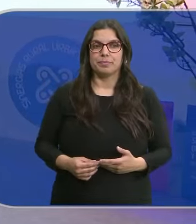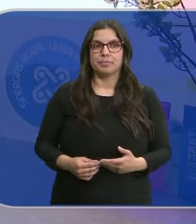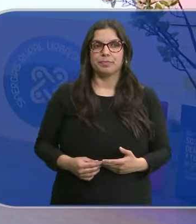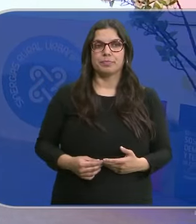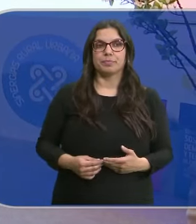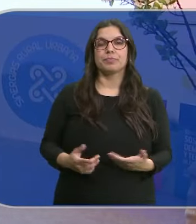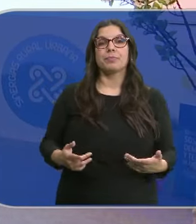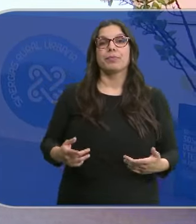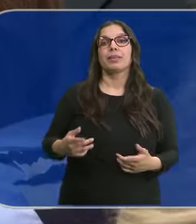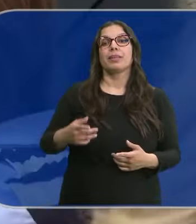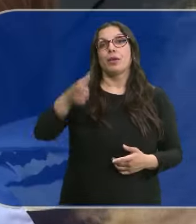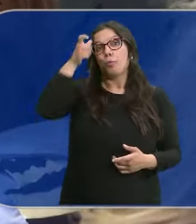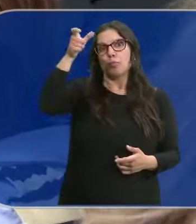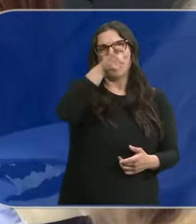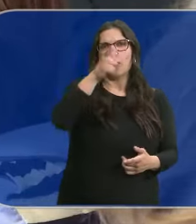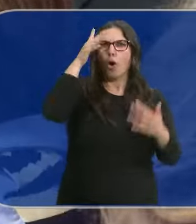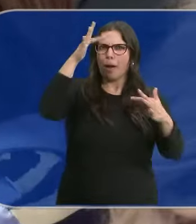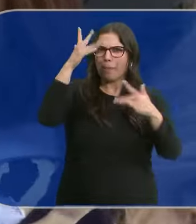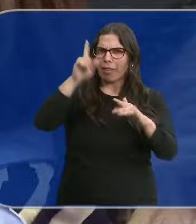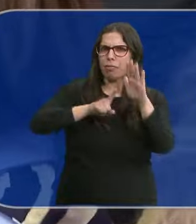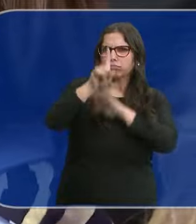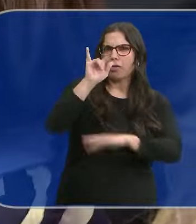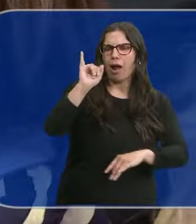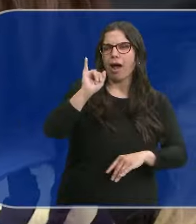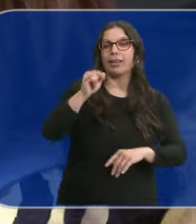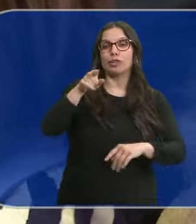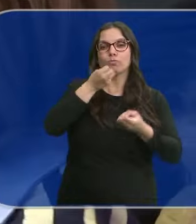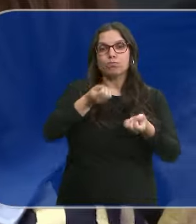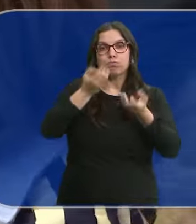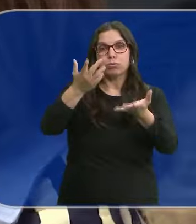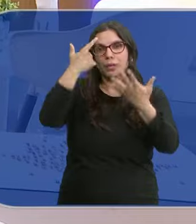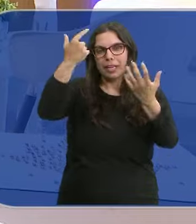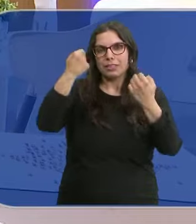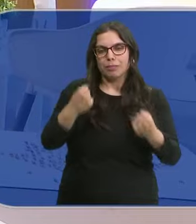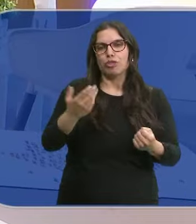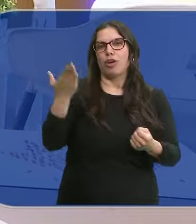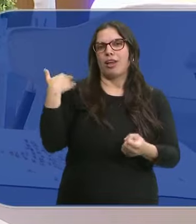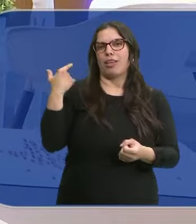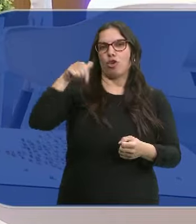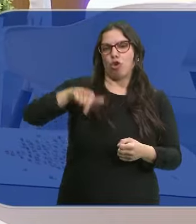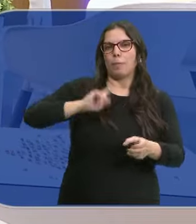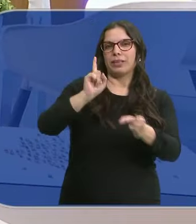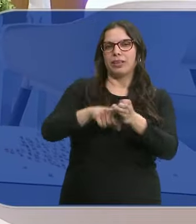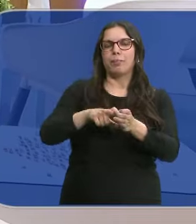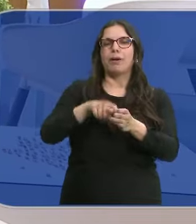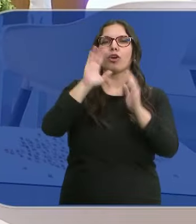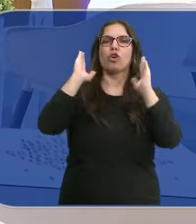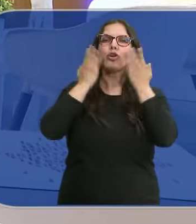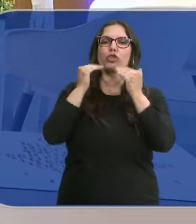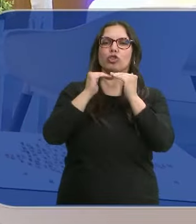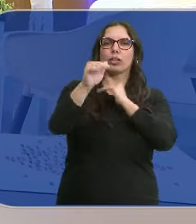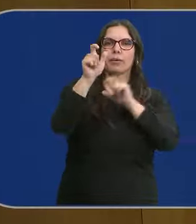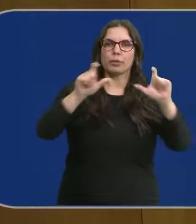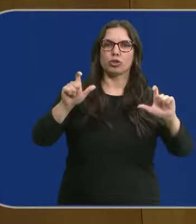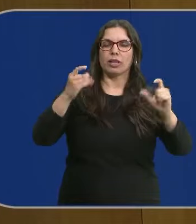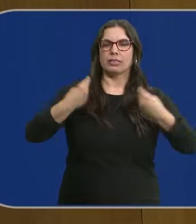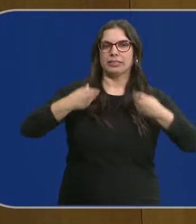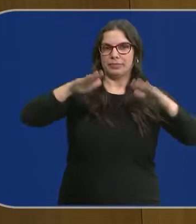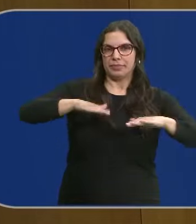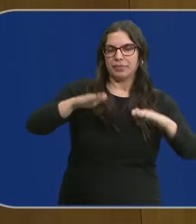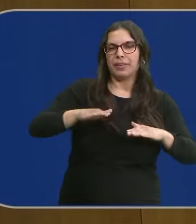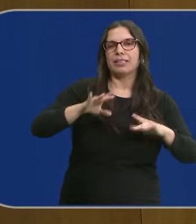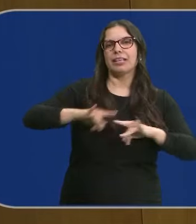Hay esperanza para el medio rural. Es el mensaje de los expertos que han participado entre ayer y hoy en el Congreso de Sostenibilidad Demográfica y Territorial de